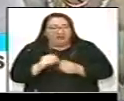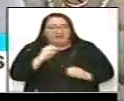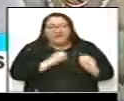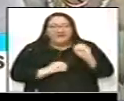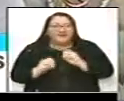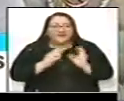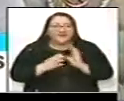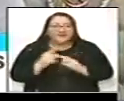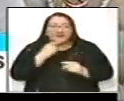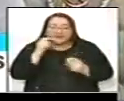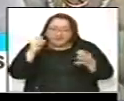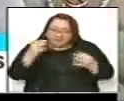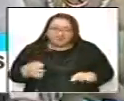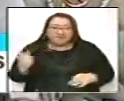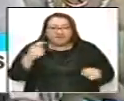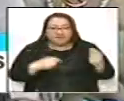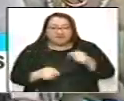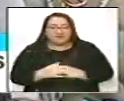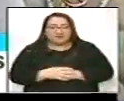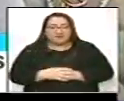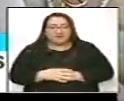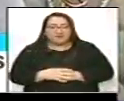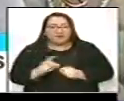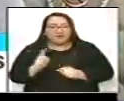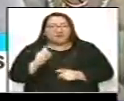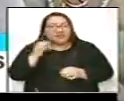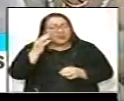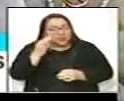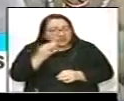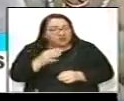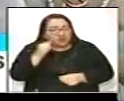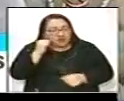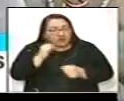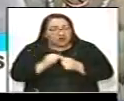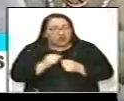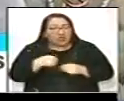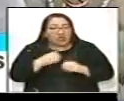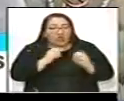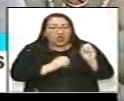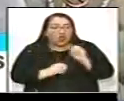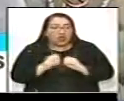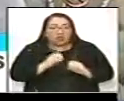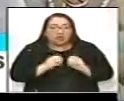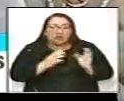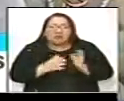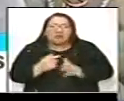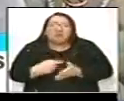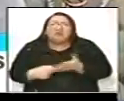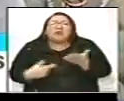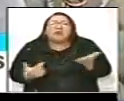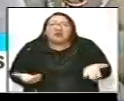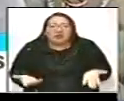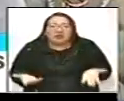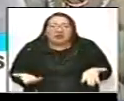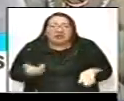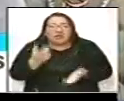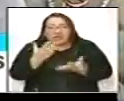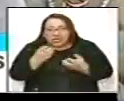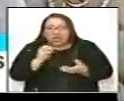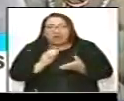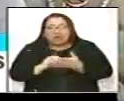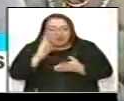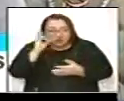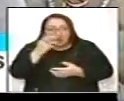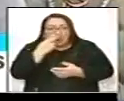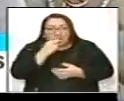organizarnos y de estar presentes, sino recordarnos que nos organizamos para lograr que más niños, más